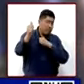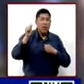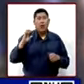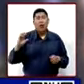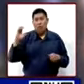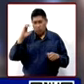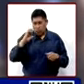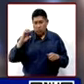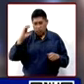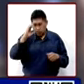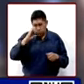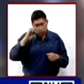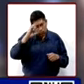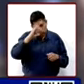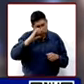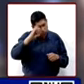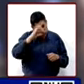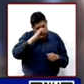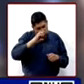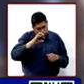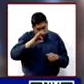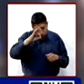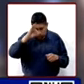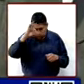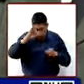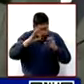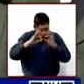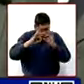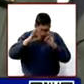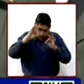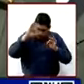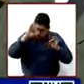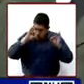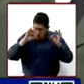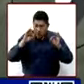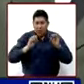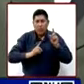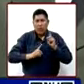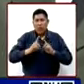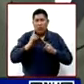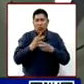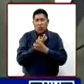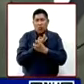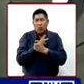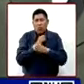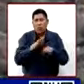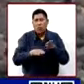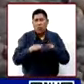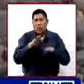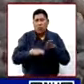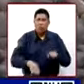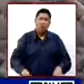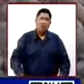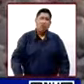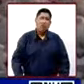con peritos para poder levantar el más mínimo resquicio de algún resto óseo que ha podido quedar.